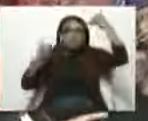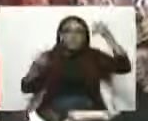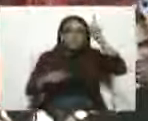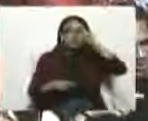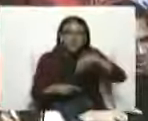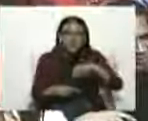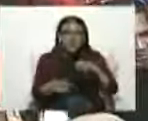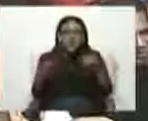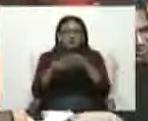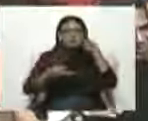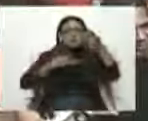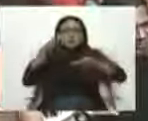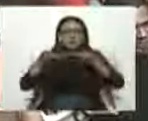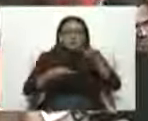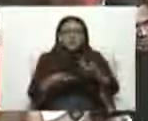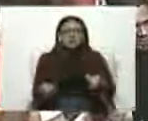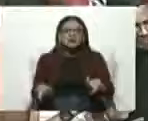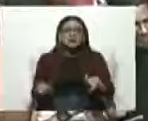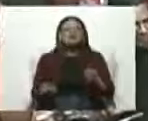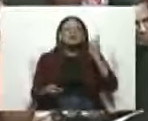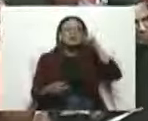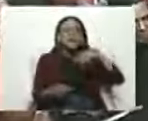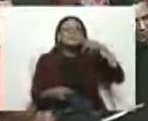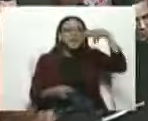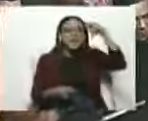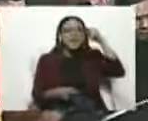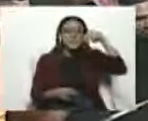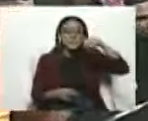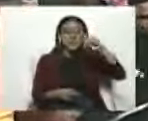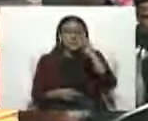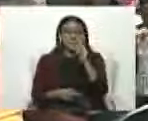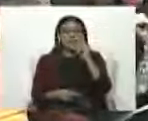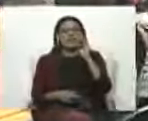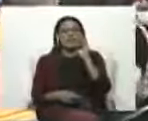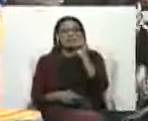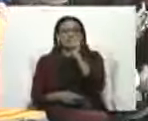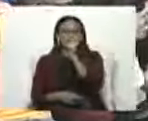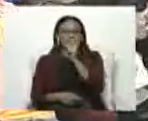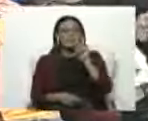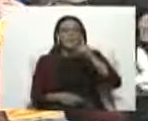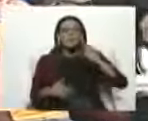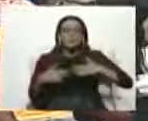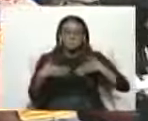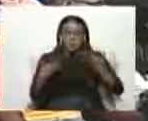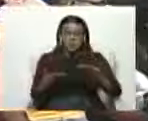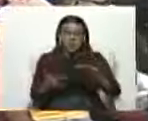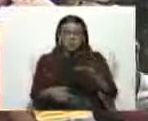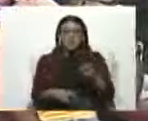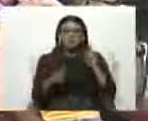está Ora, está PPT, está Podemos, está la UPB,